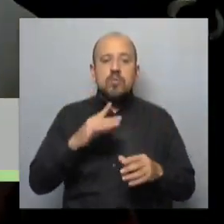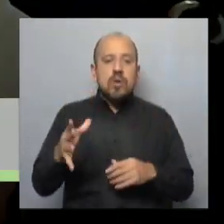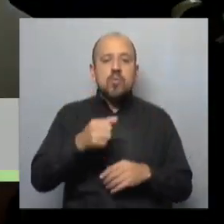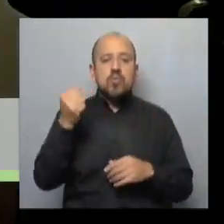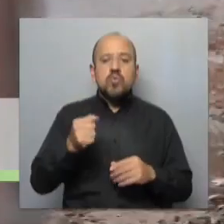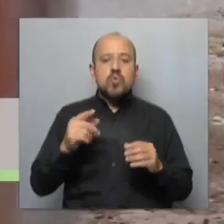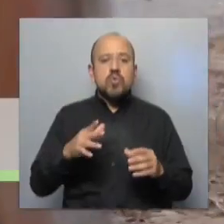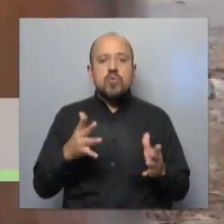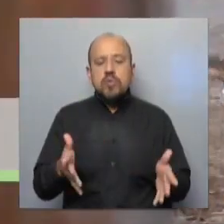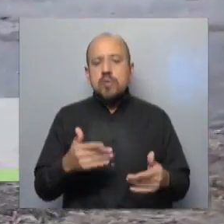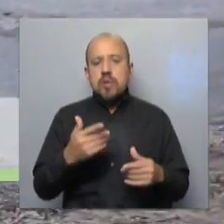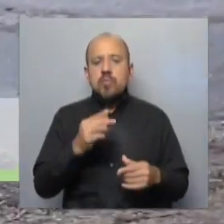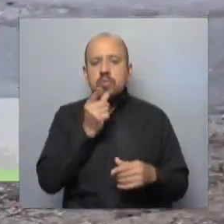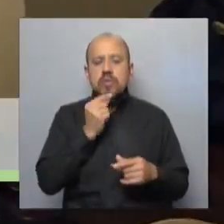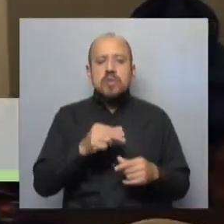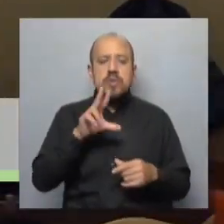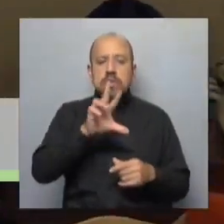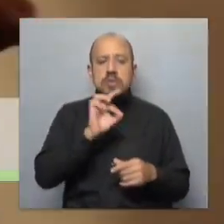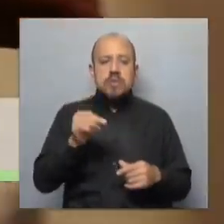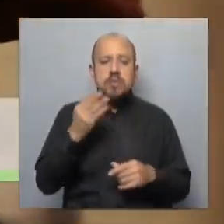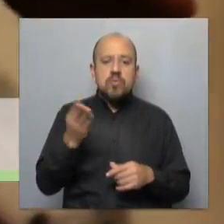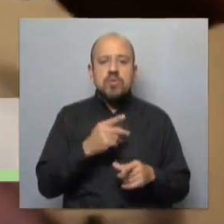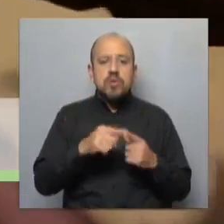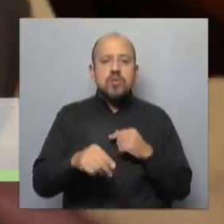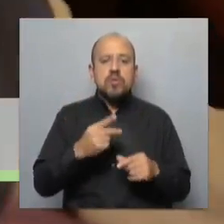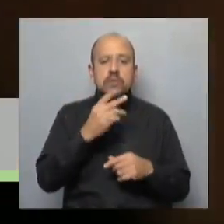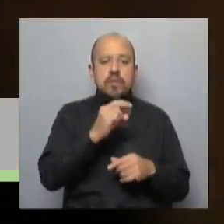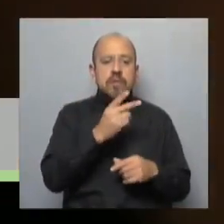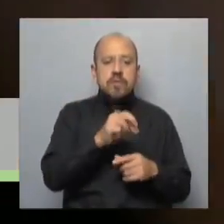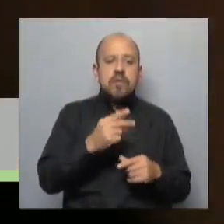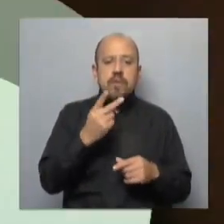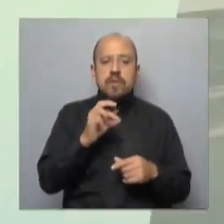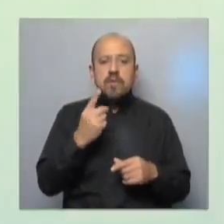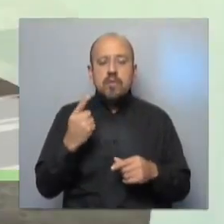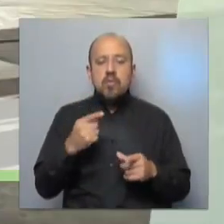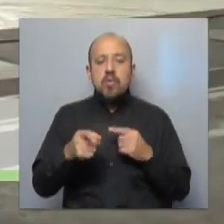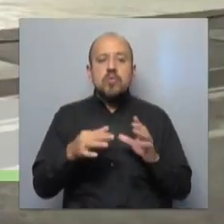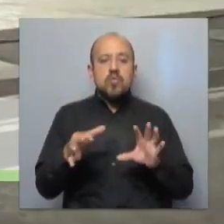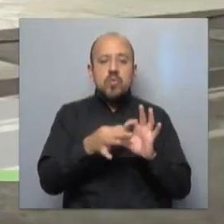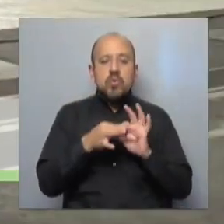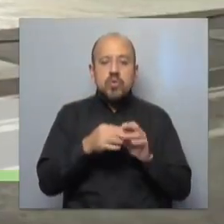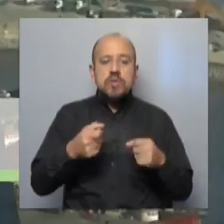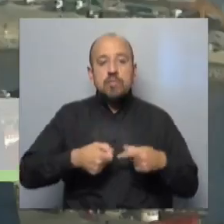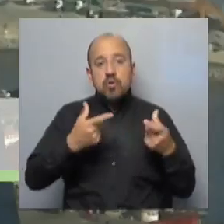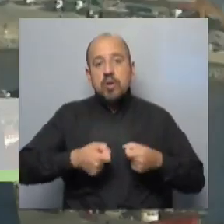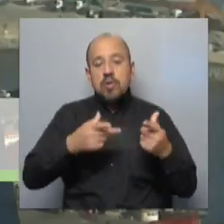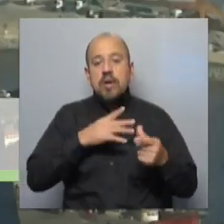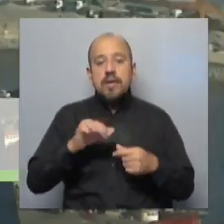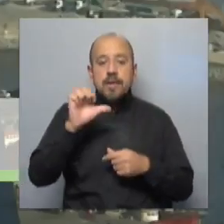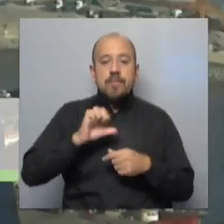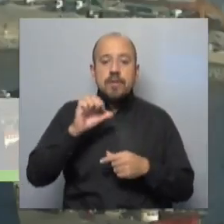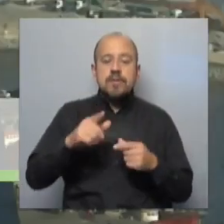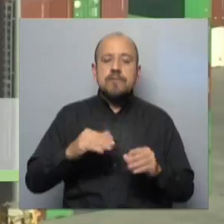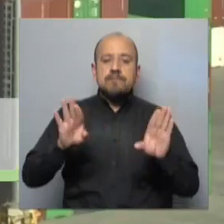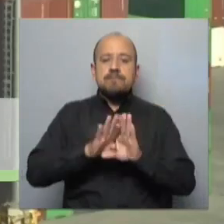abusos de funciones contra policías aumentaron 300% entre 2020 y 2021 unión de exportadores aseguró que hay empresas que